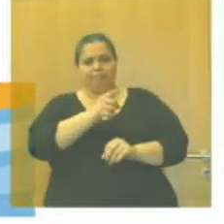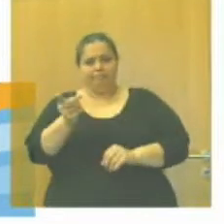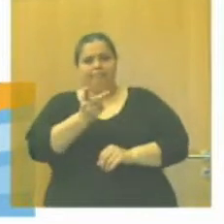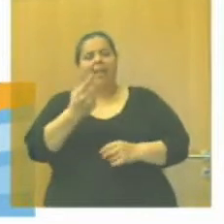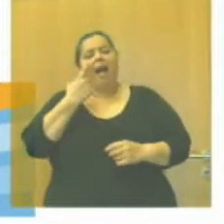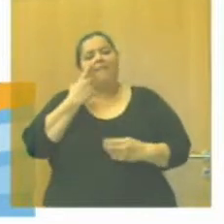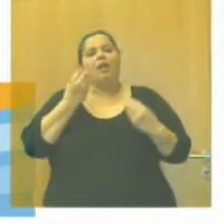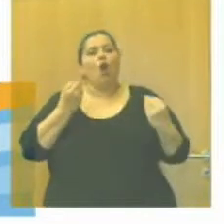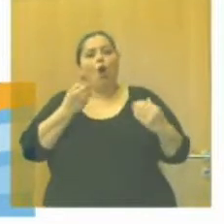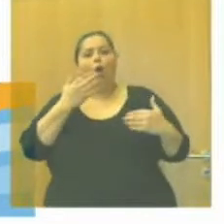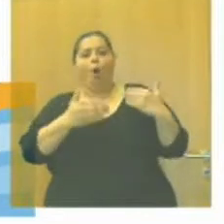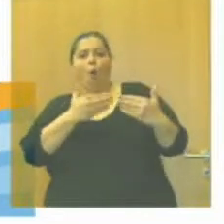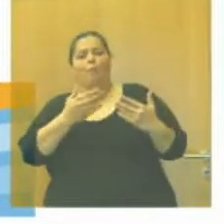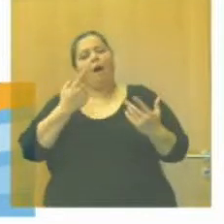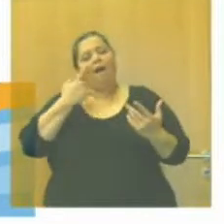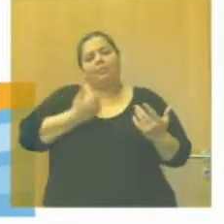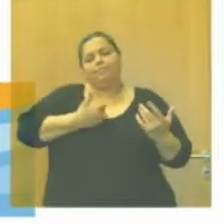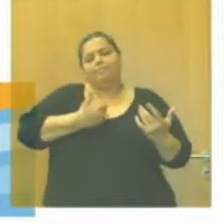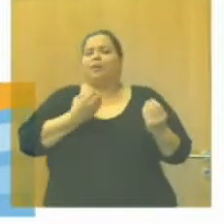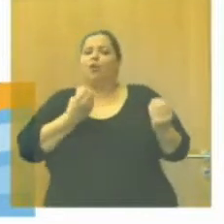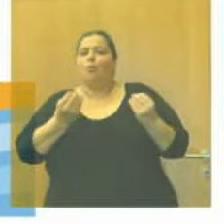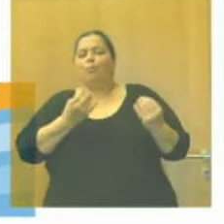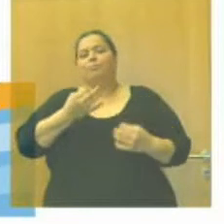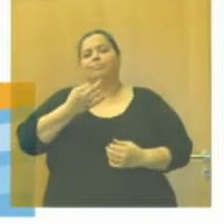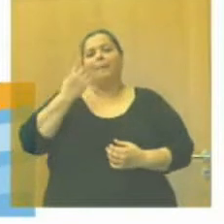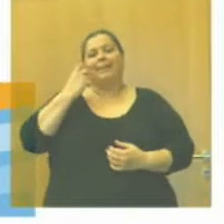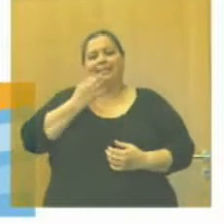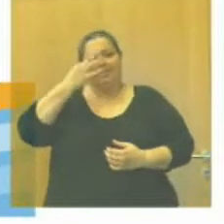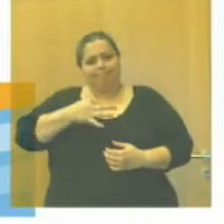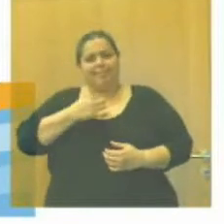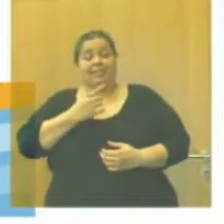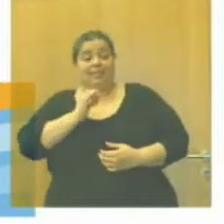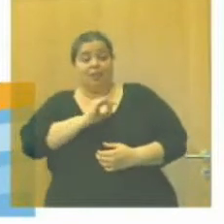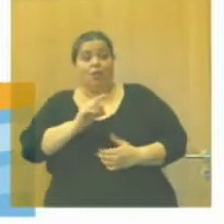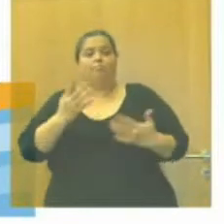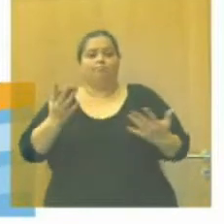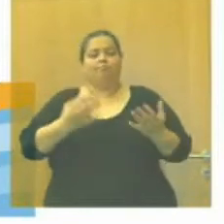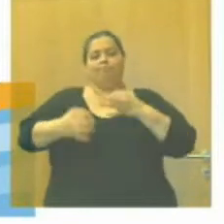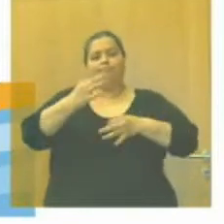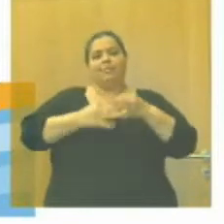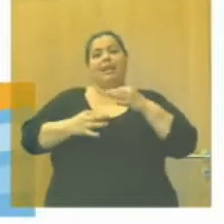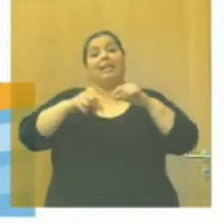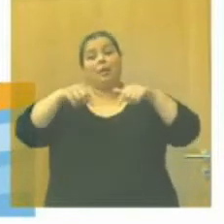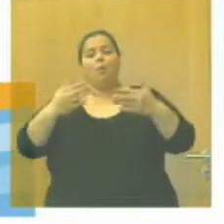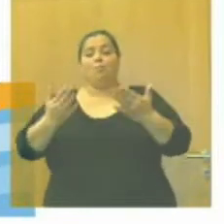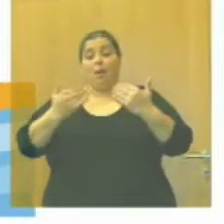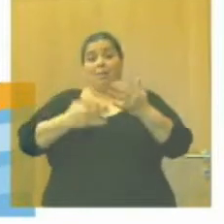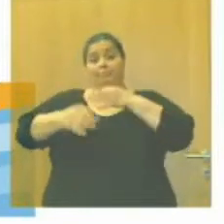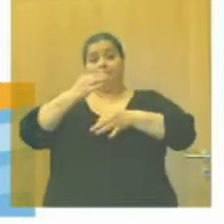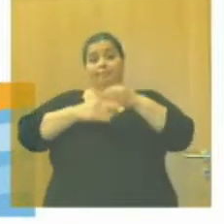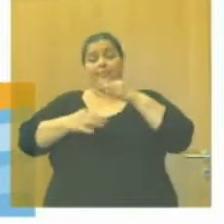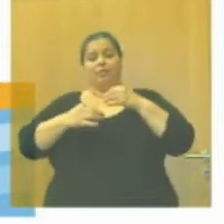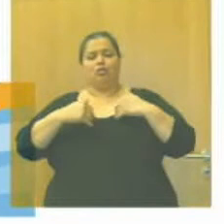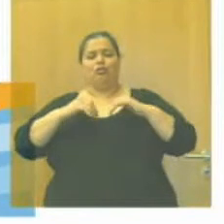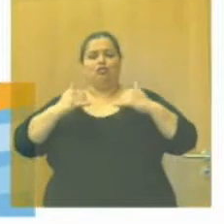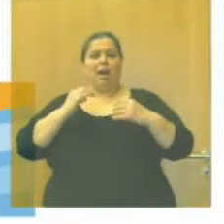de ellos cómo ellos vivieron esa experiencia, si les ha funcionado o no. Y ya a base de ese feedback de retroalimentación que